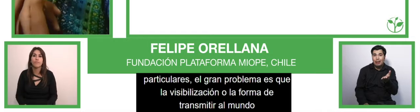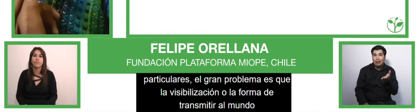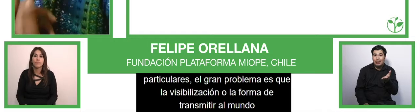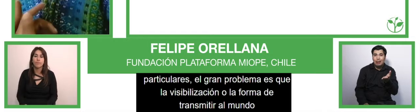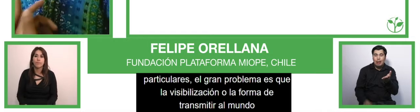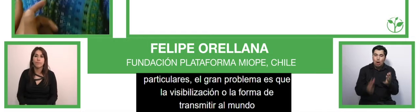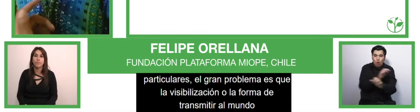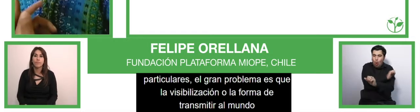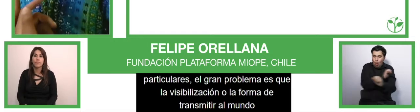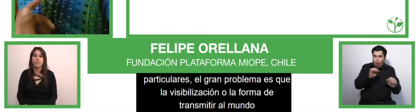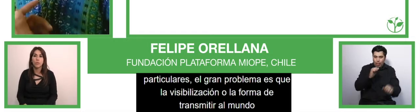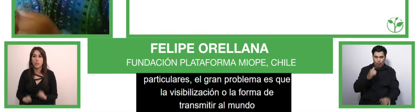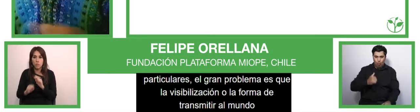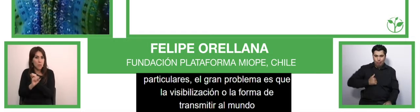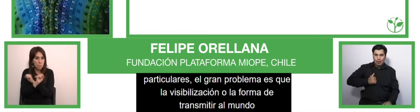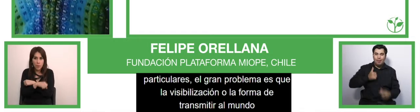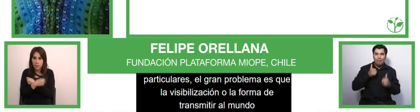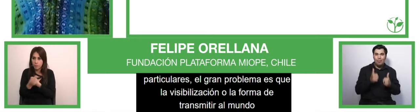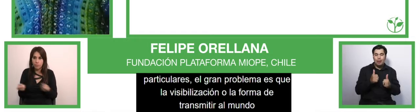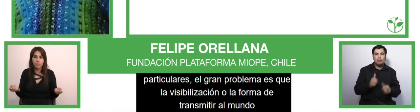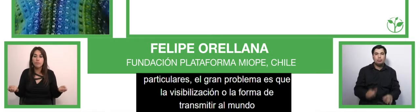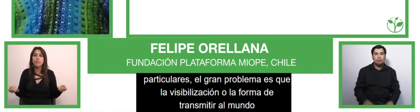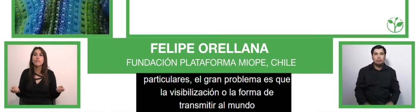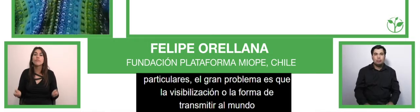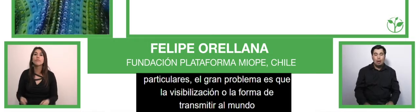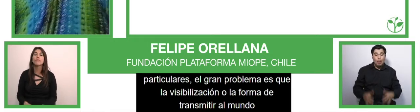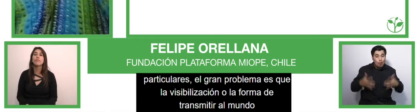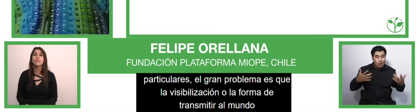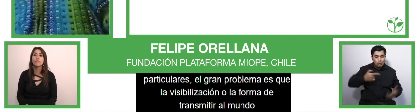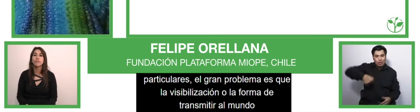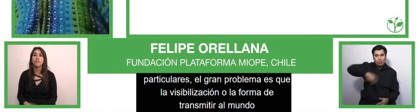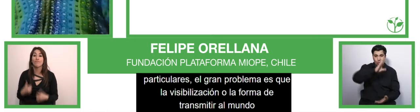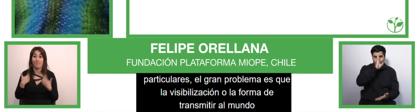no ha podido ser llevado a cabo de una buena manera. Es por eso que decidimos